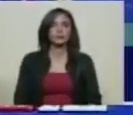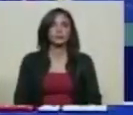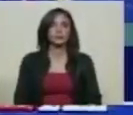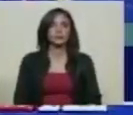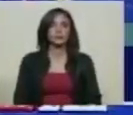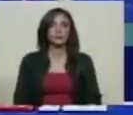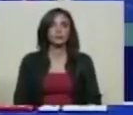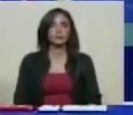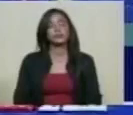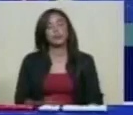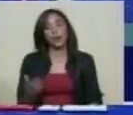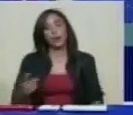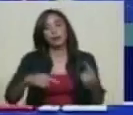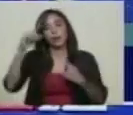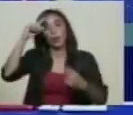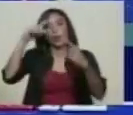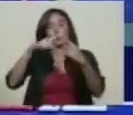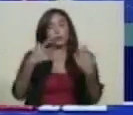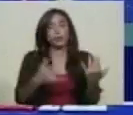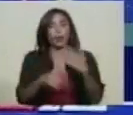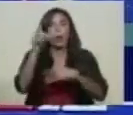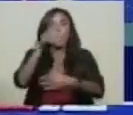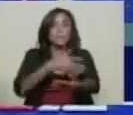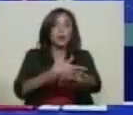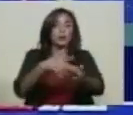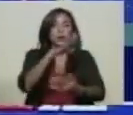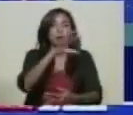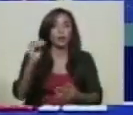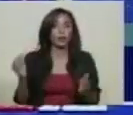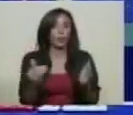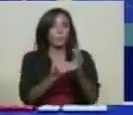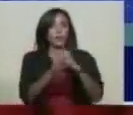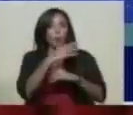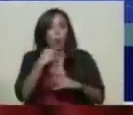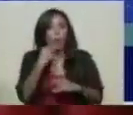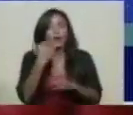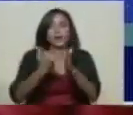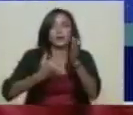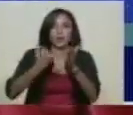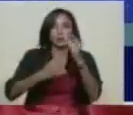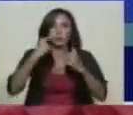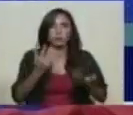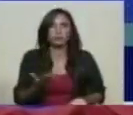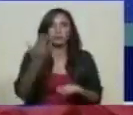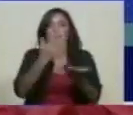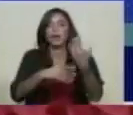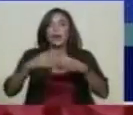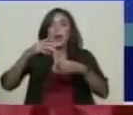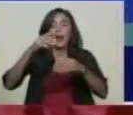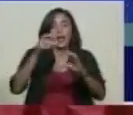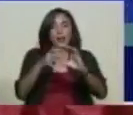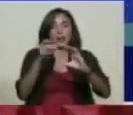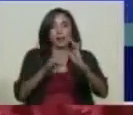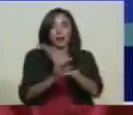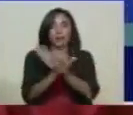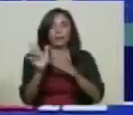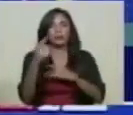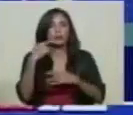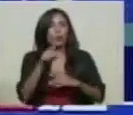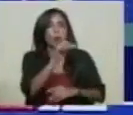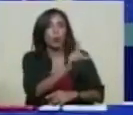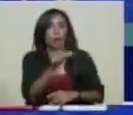a 1.500.000 jóvenes que se inscribieron en el carnet del Partido Socialista Unido de Venezuela, uno por uno.